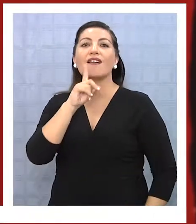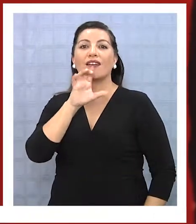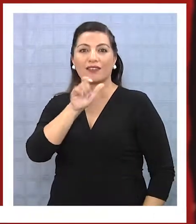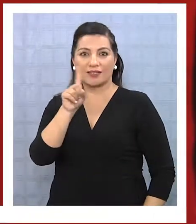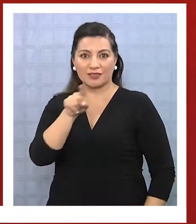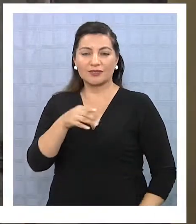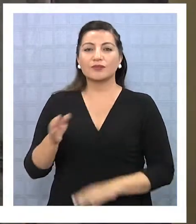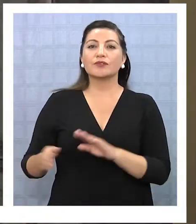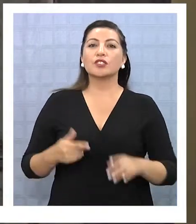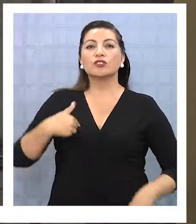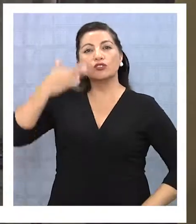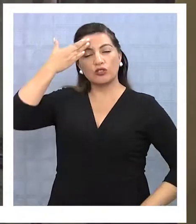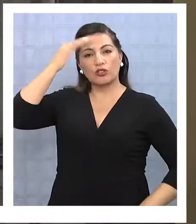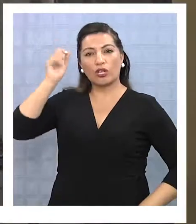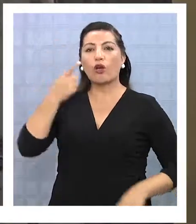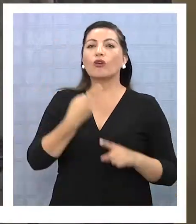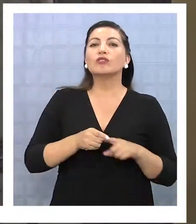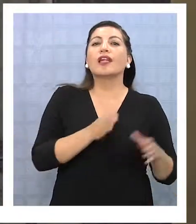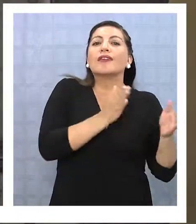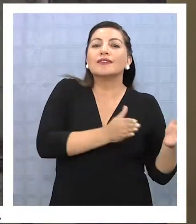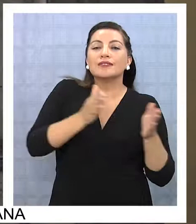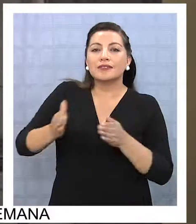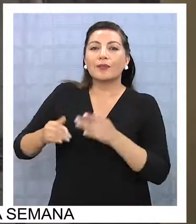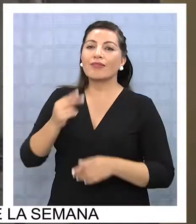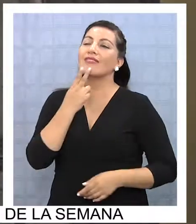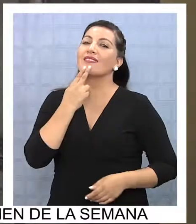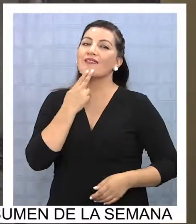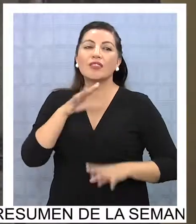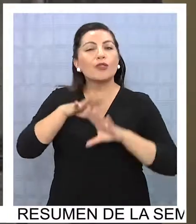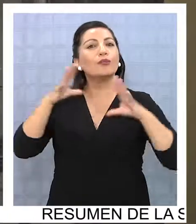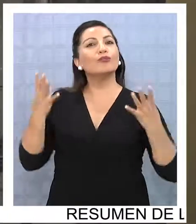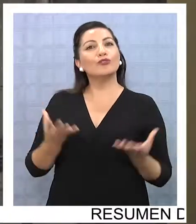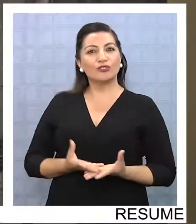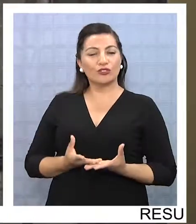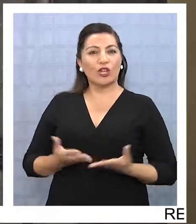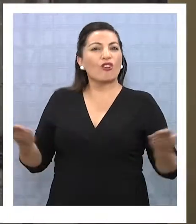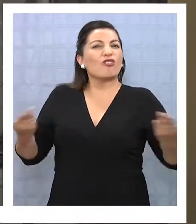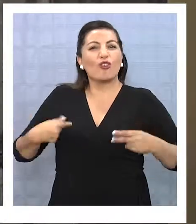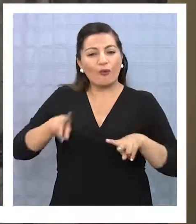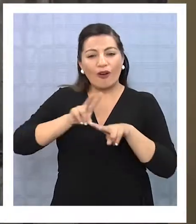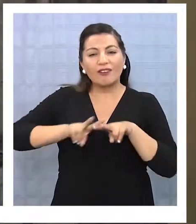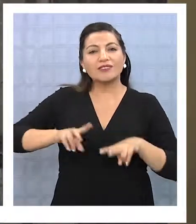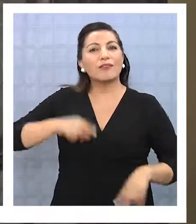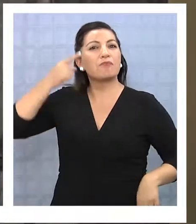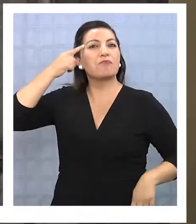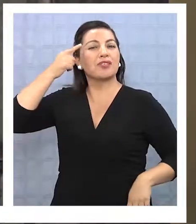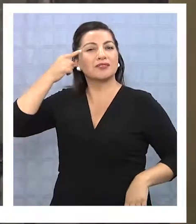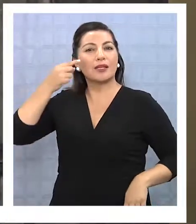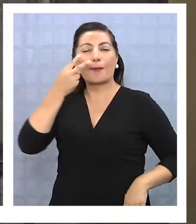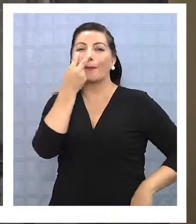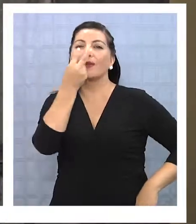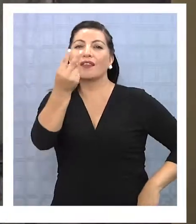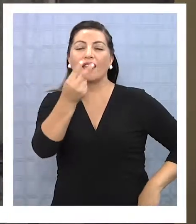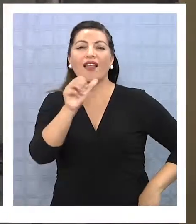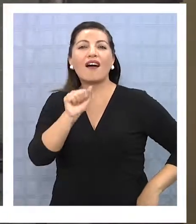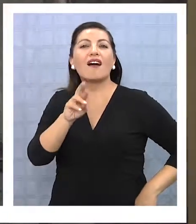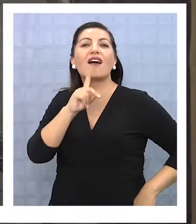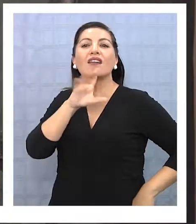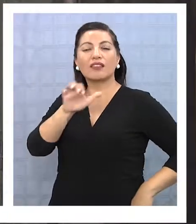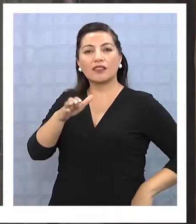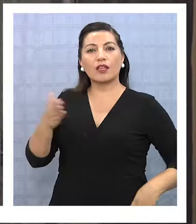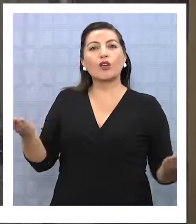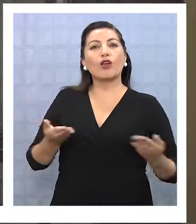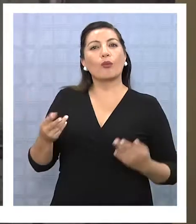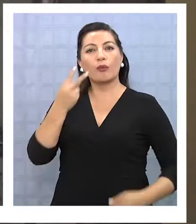Yo creo que estamos en otra etapa de la vida, del mundo, de cómo debemos de pensar y mirar el arte escénico, de cómo